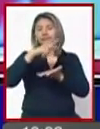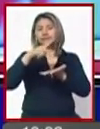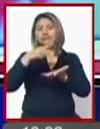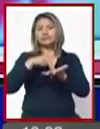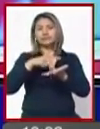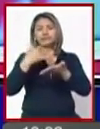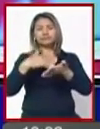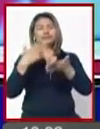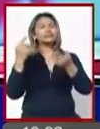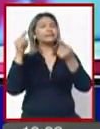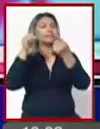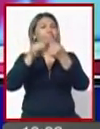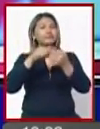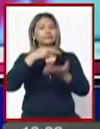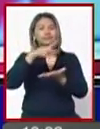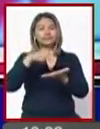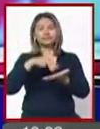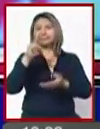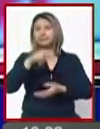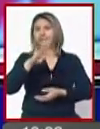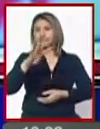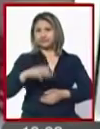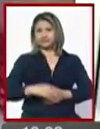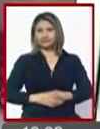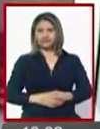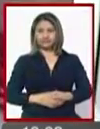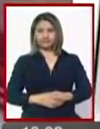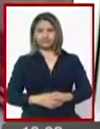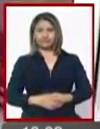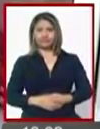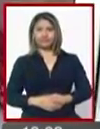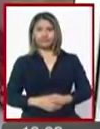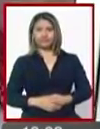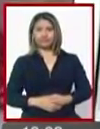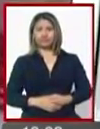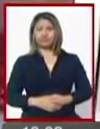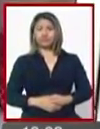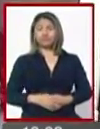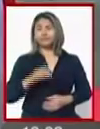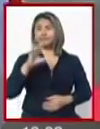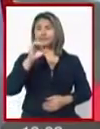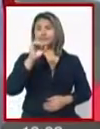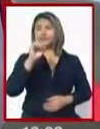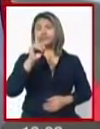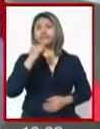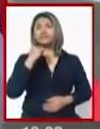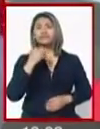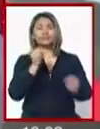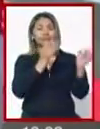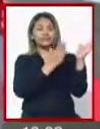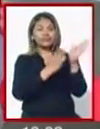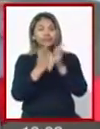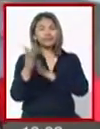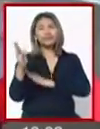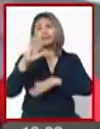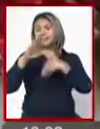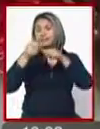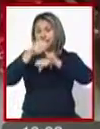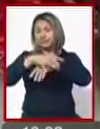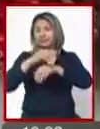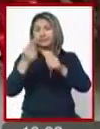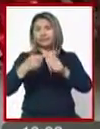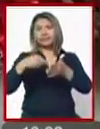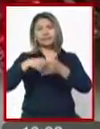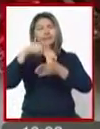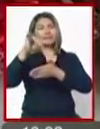del Estudiante hasta la Plaza 24 de Septiembre. De esta manera, la Central Obrera Departamental alista todos los detalles para la marcha